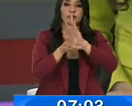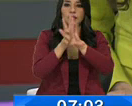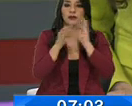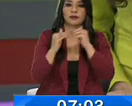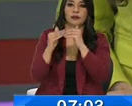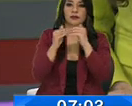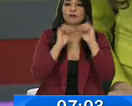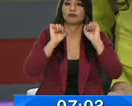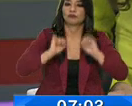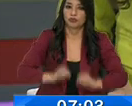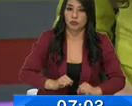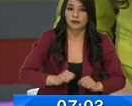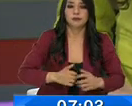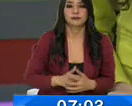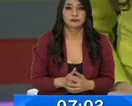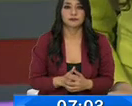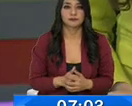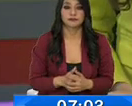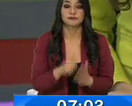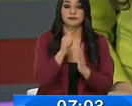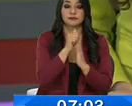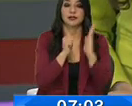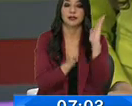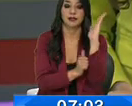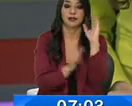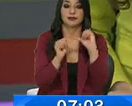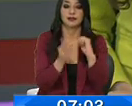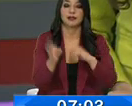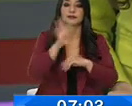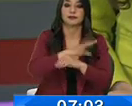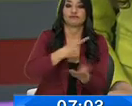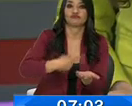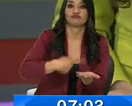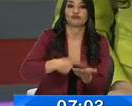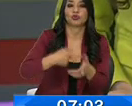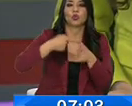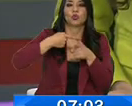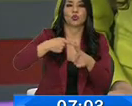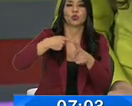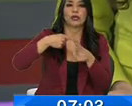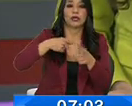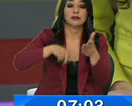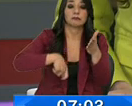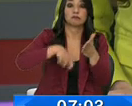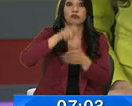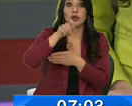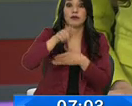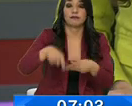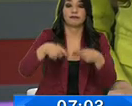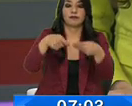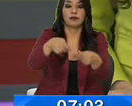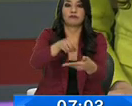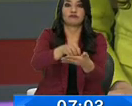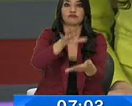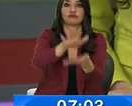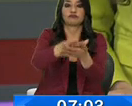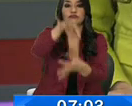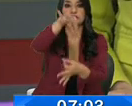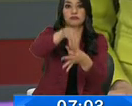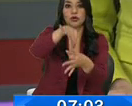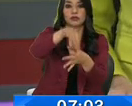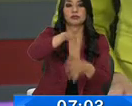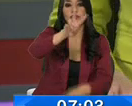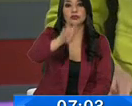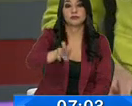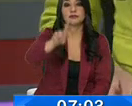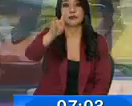Democracia, que una vez más está en la agenda de la Asamblea Nacional, pues urge que el proyecto sea aprobado para que se aplique en los comicios del 2021.